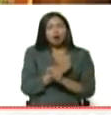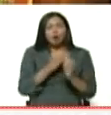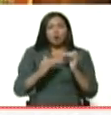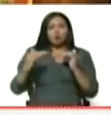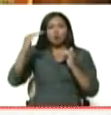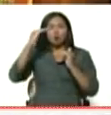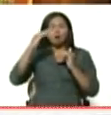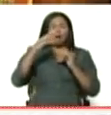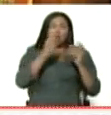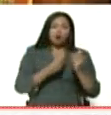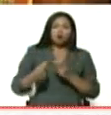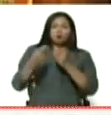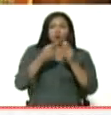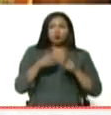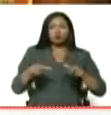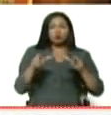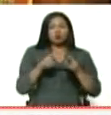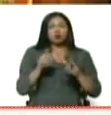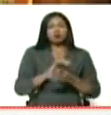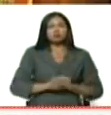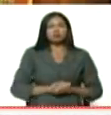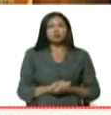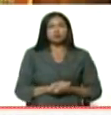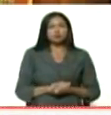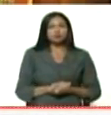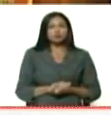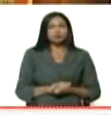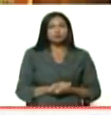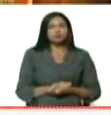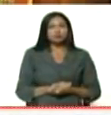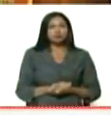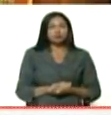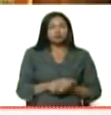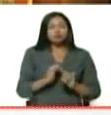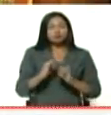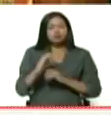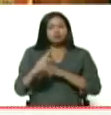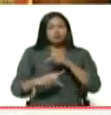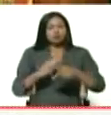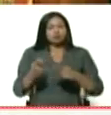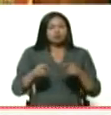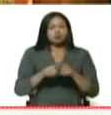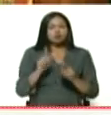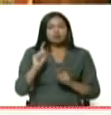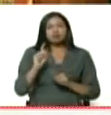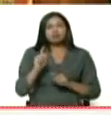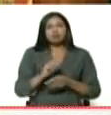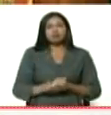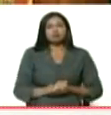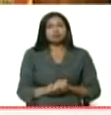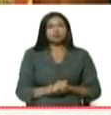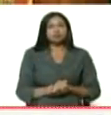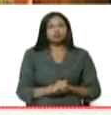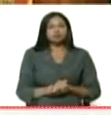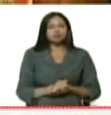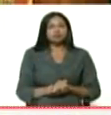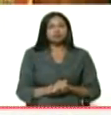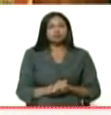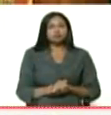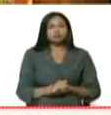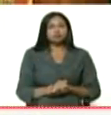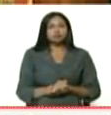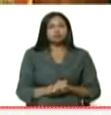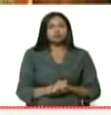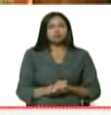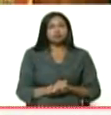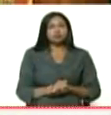crecimiento económico en lo local, para producir todo lo que necesita nuestro pueblo. Veo la cara